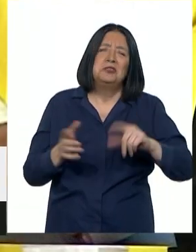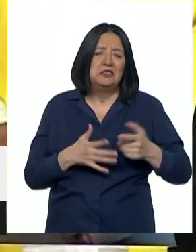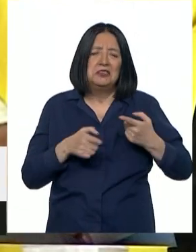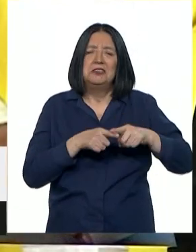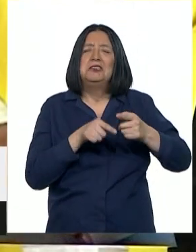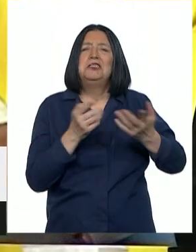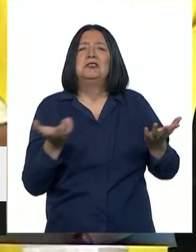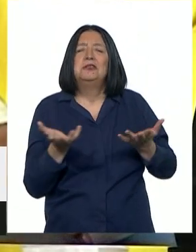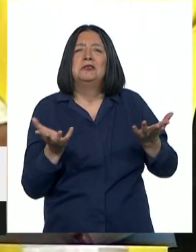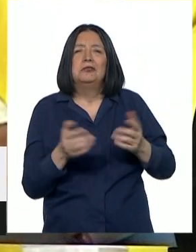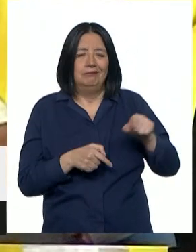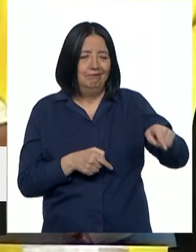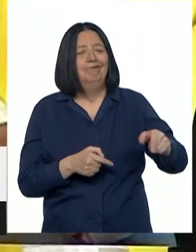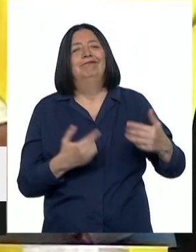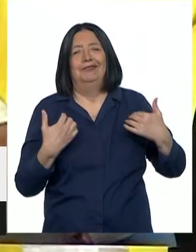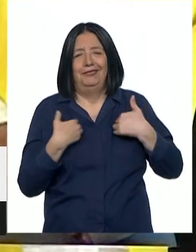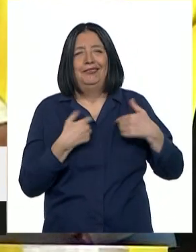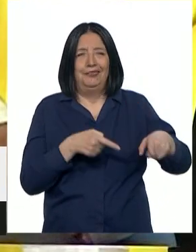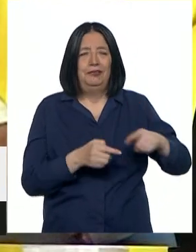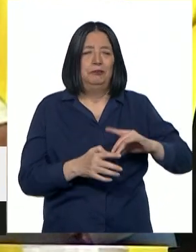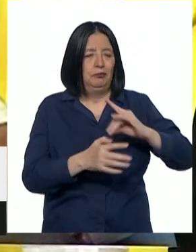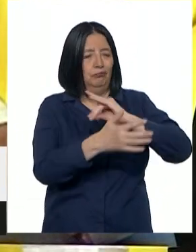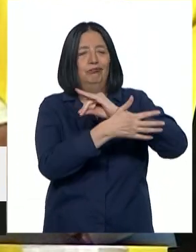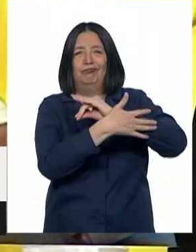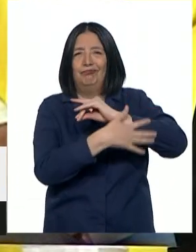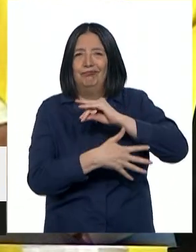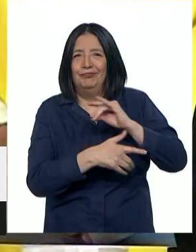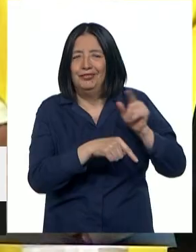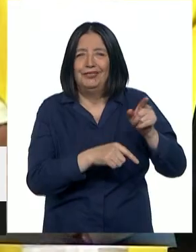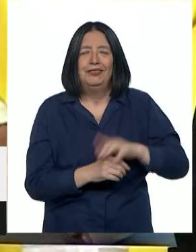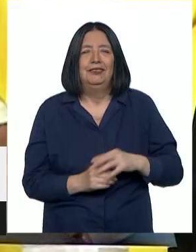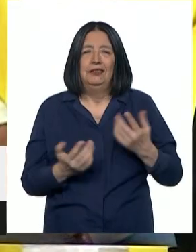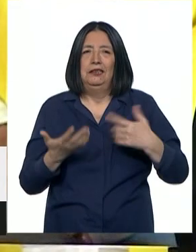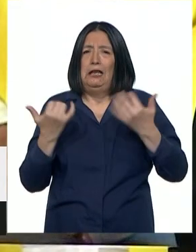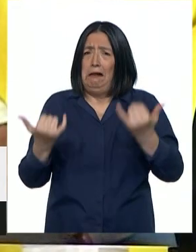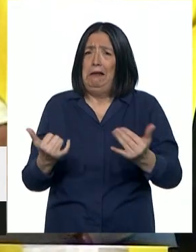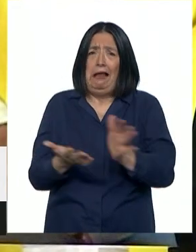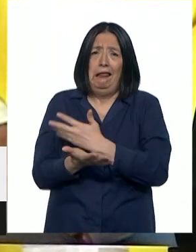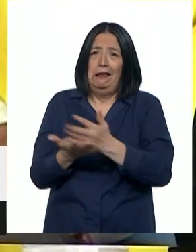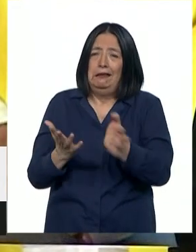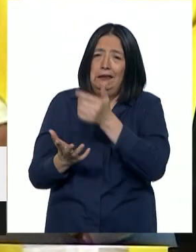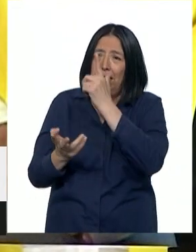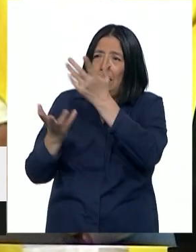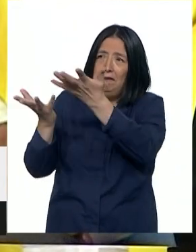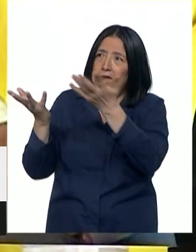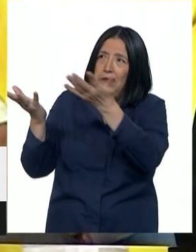natural? De esos animales, de esos camélidos que están sin agua.